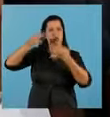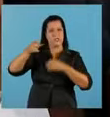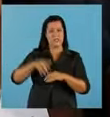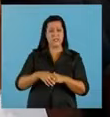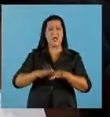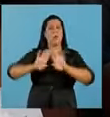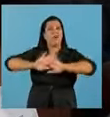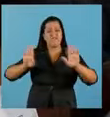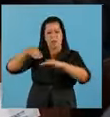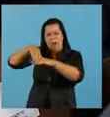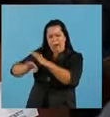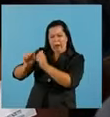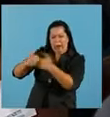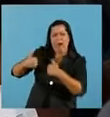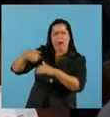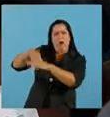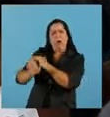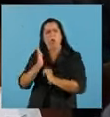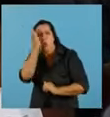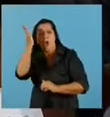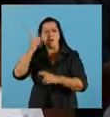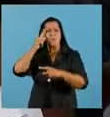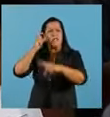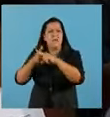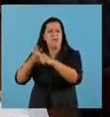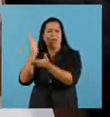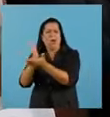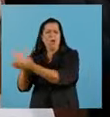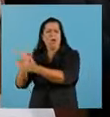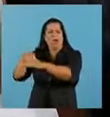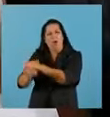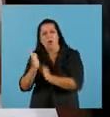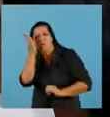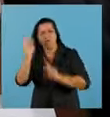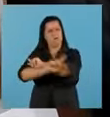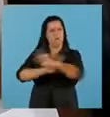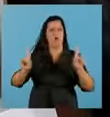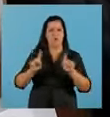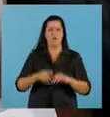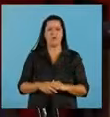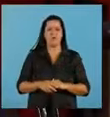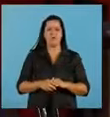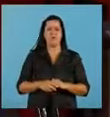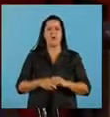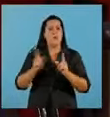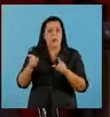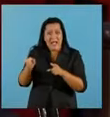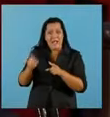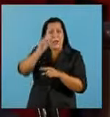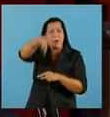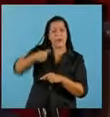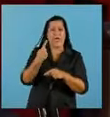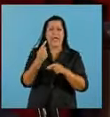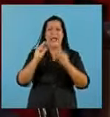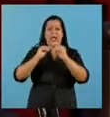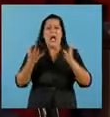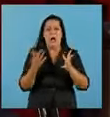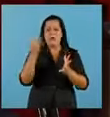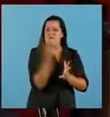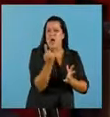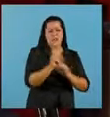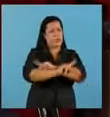cajoneo o la activación de expedientes en función de los tiempos políticos, que impida la construcción de falsas causas,